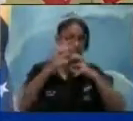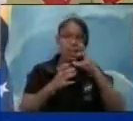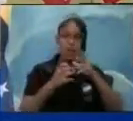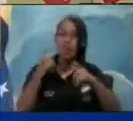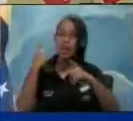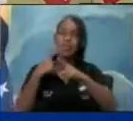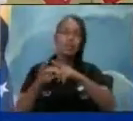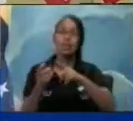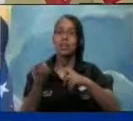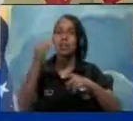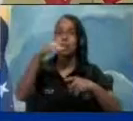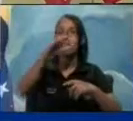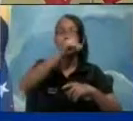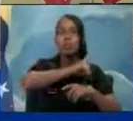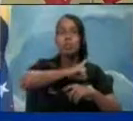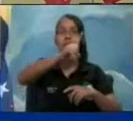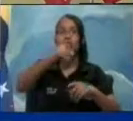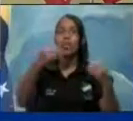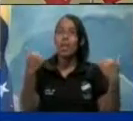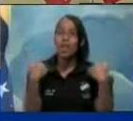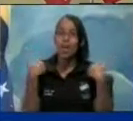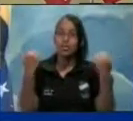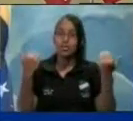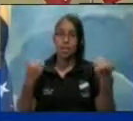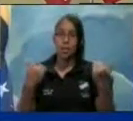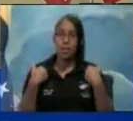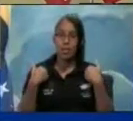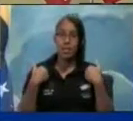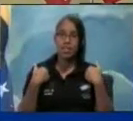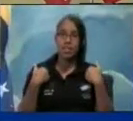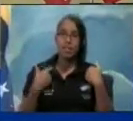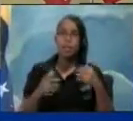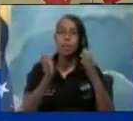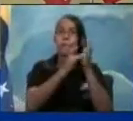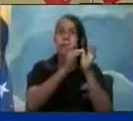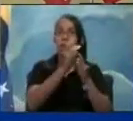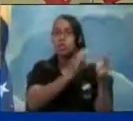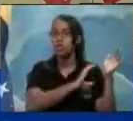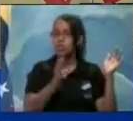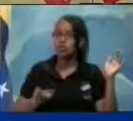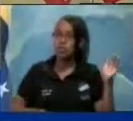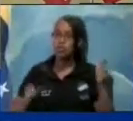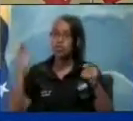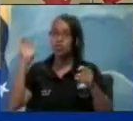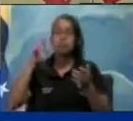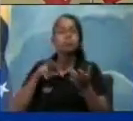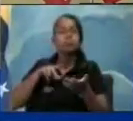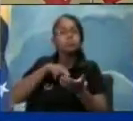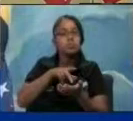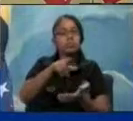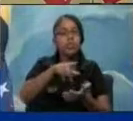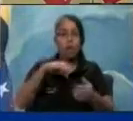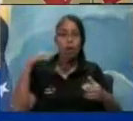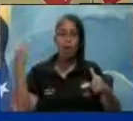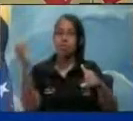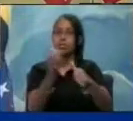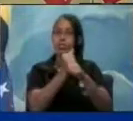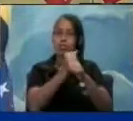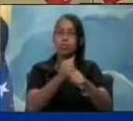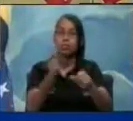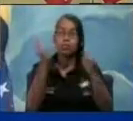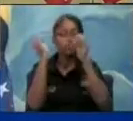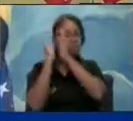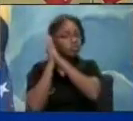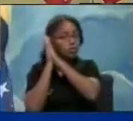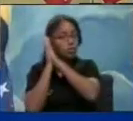en el huerto del Getsemaní, Jesucristo vino y los halló durmiendo en la hora que Él les